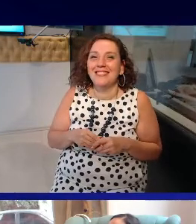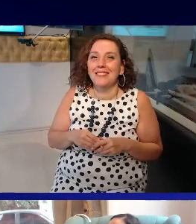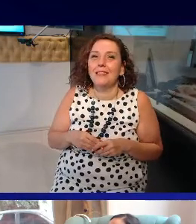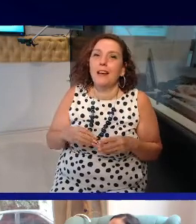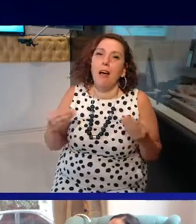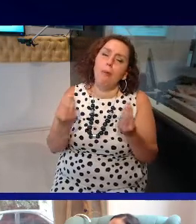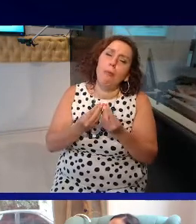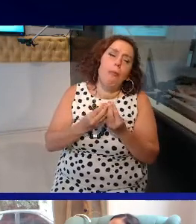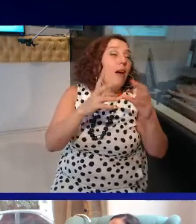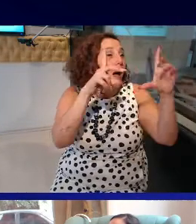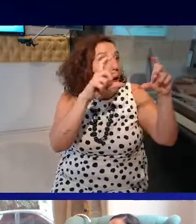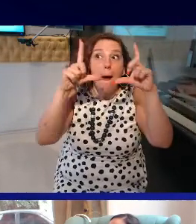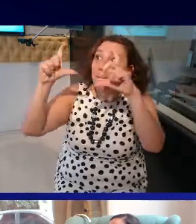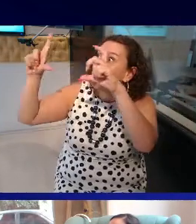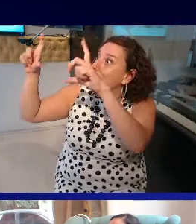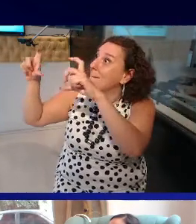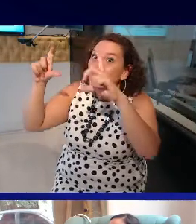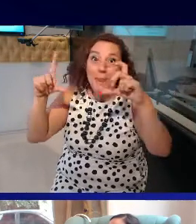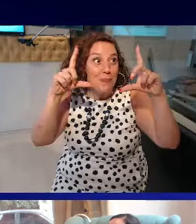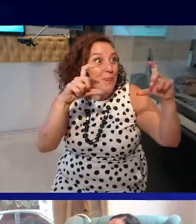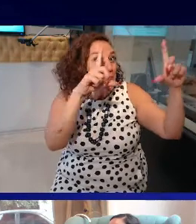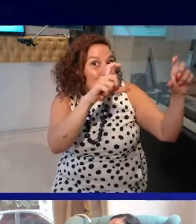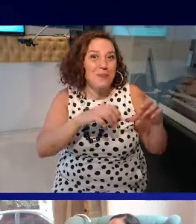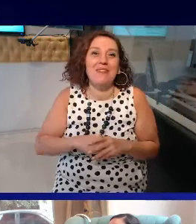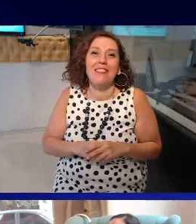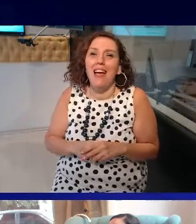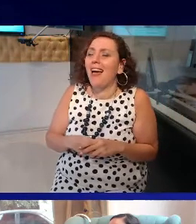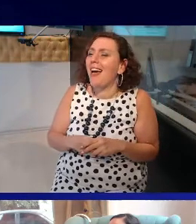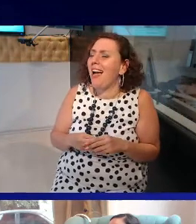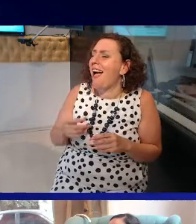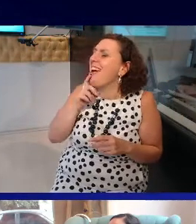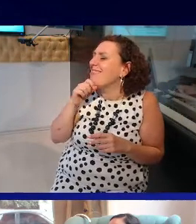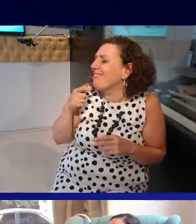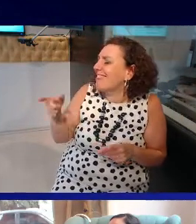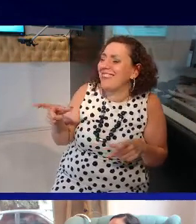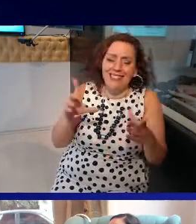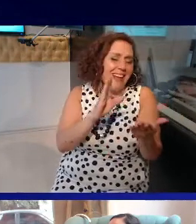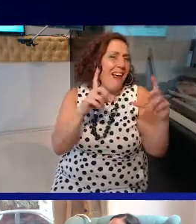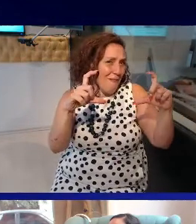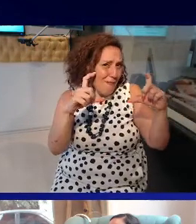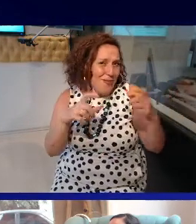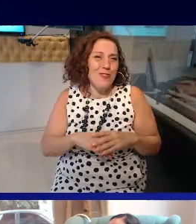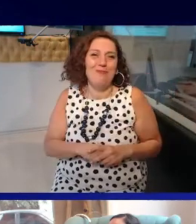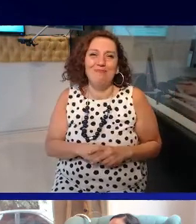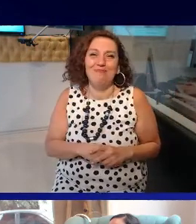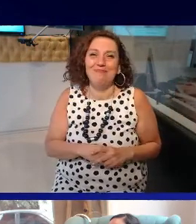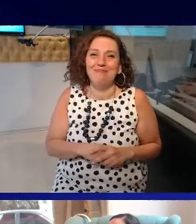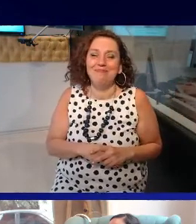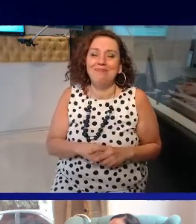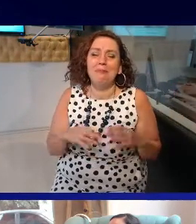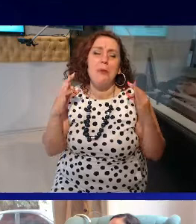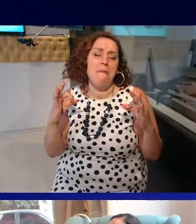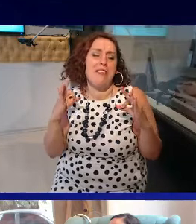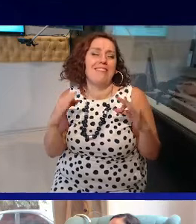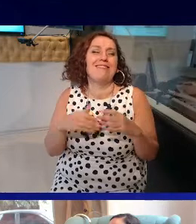¿no? Ahí estamos saliendo. Ah, hermosa la foto. Mira, muy bien. Perfecto. Bueno, muy